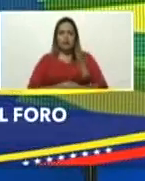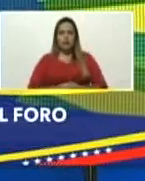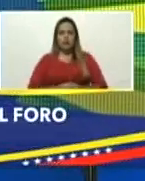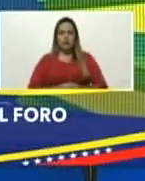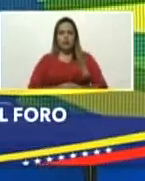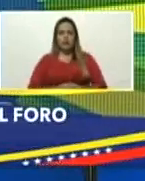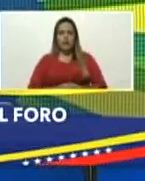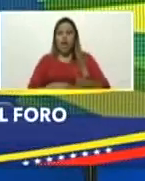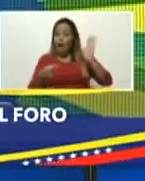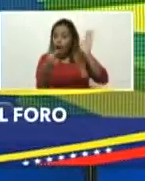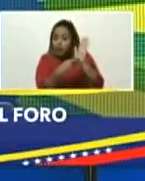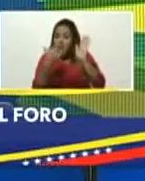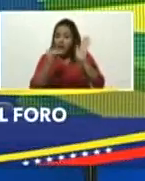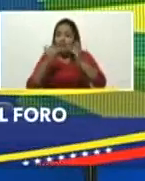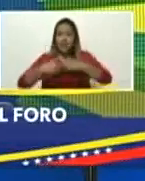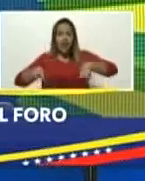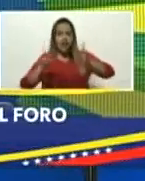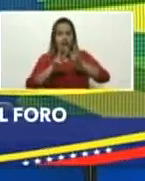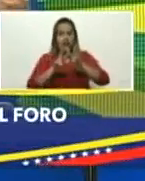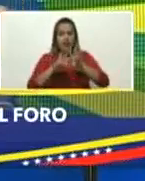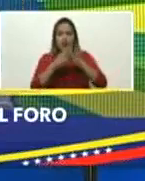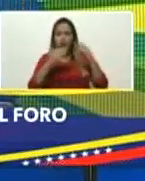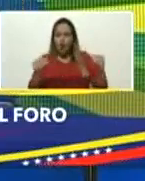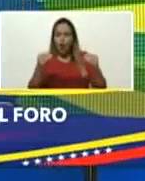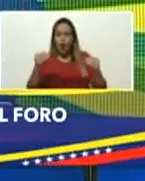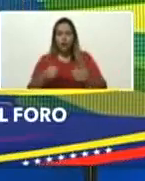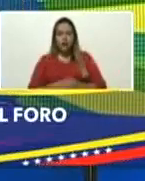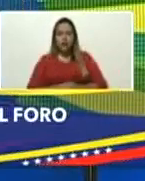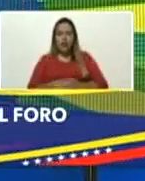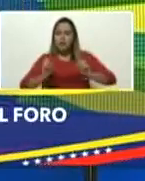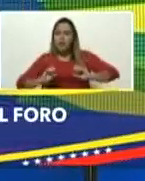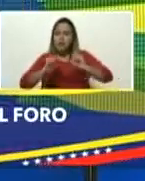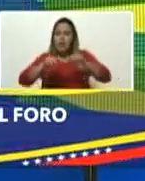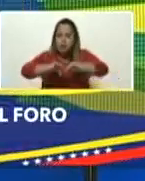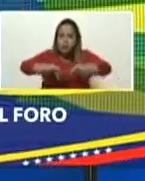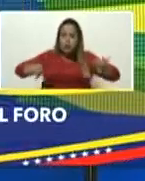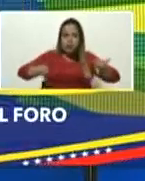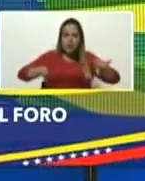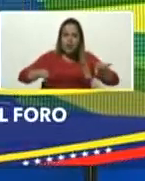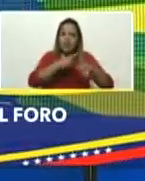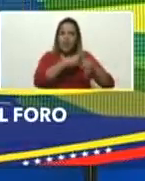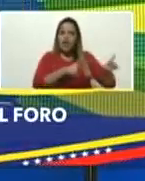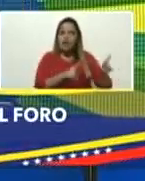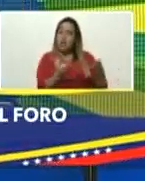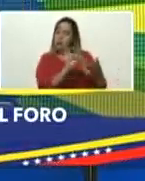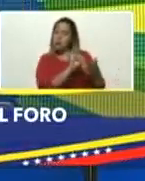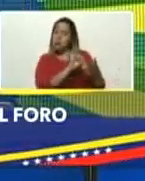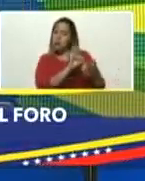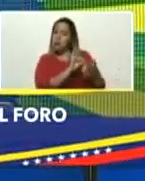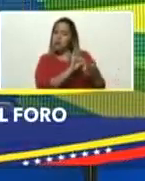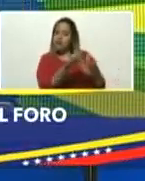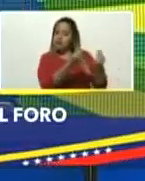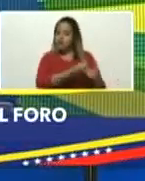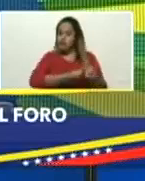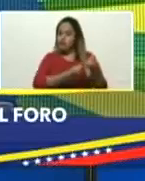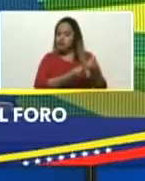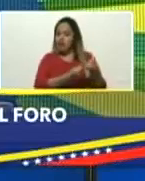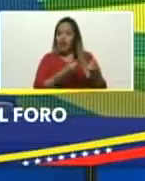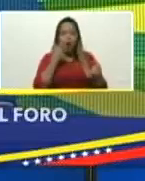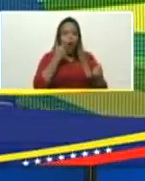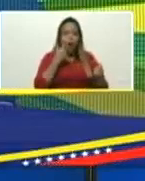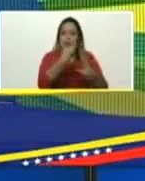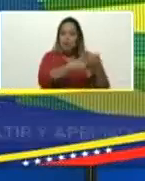Y aquí están los principios de una ruptura de la democracia burguesa, representativa,